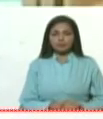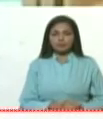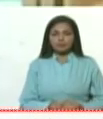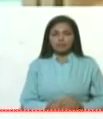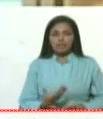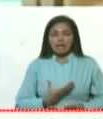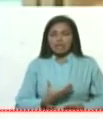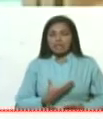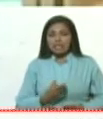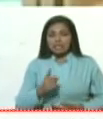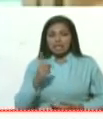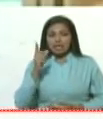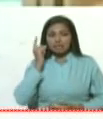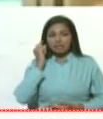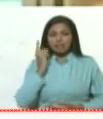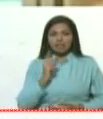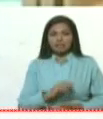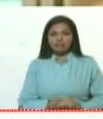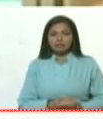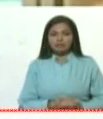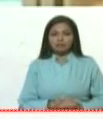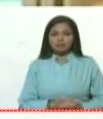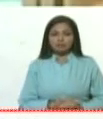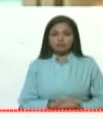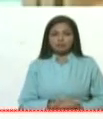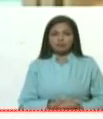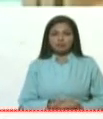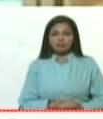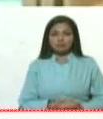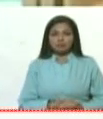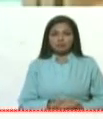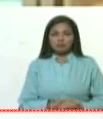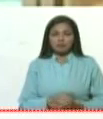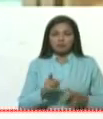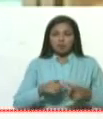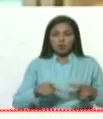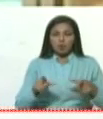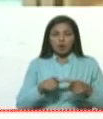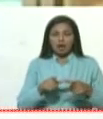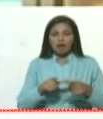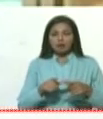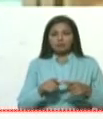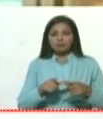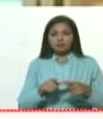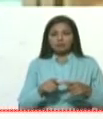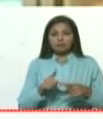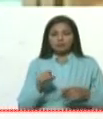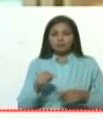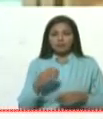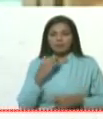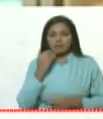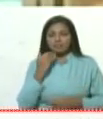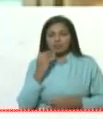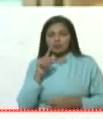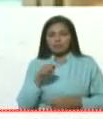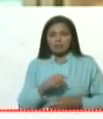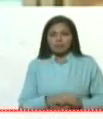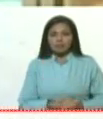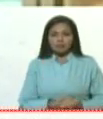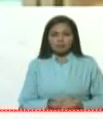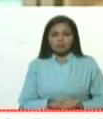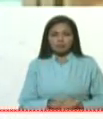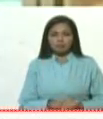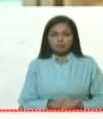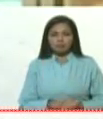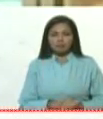alcaldesa de la, allá está en la parroquia, en el municipio Palavecino, en la